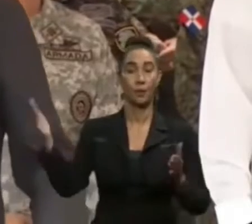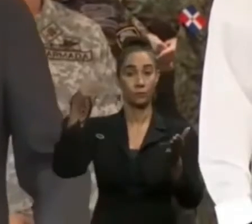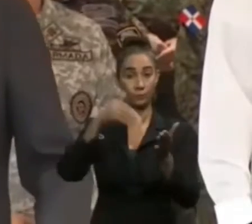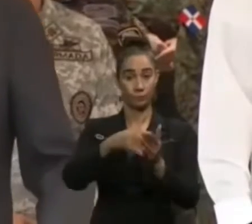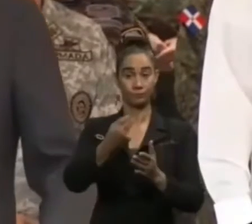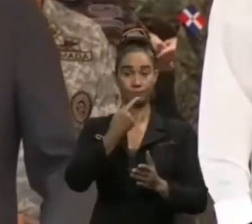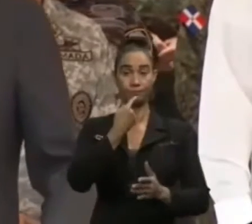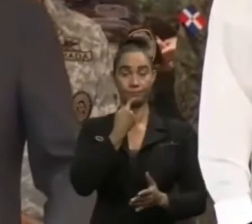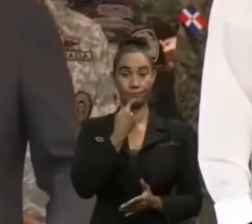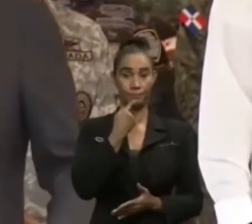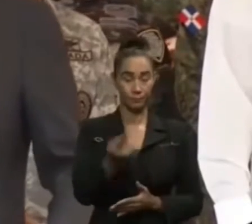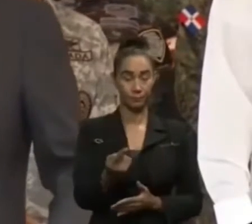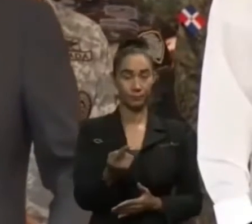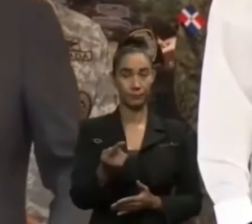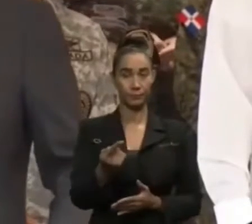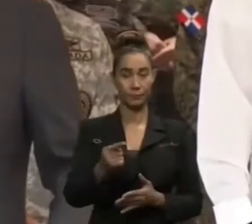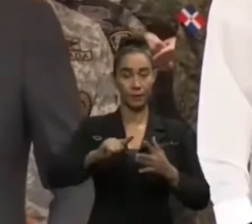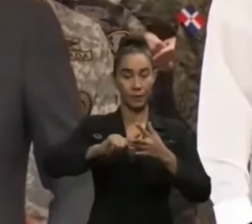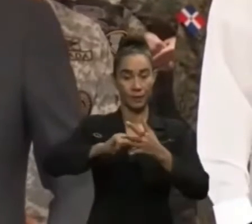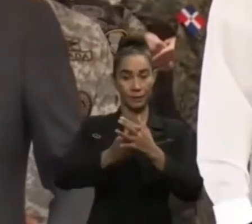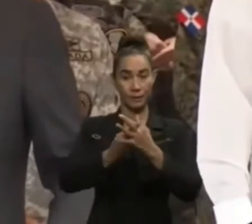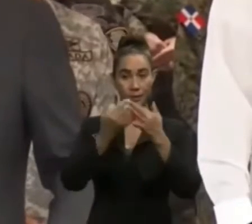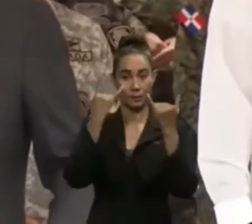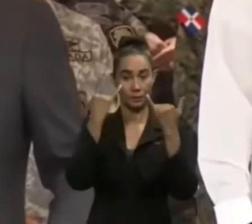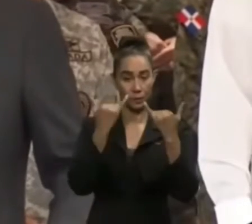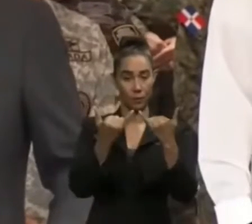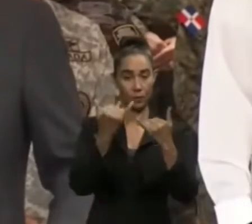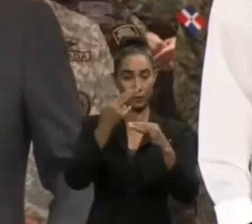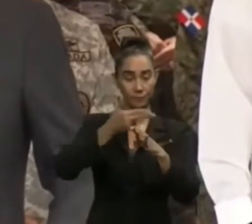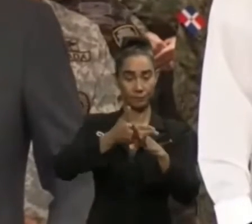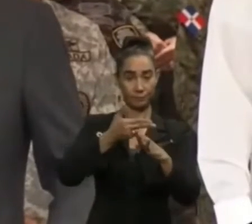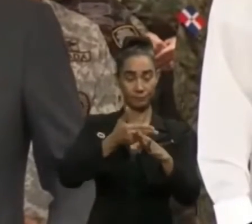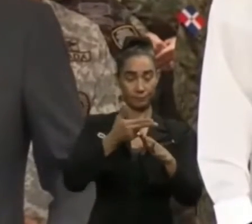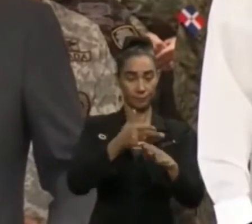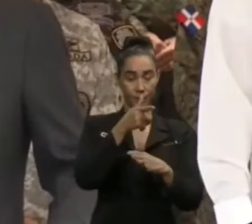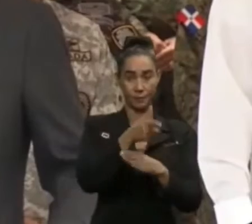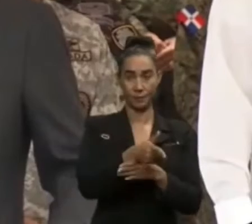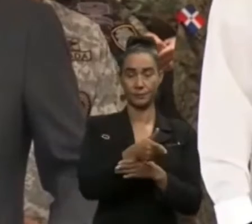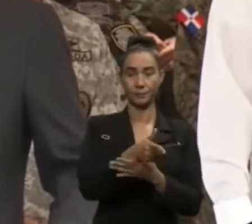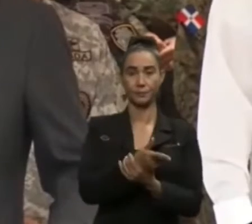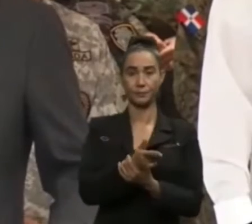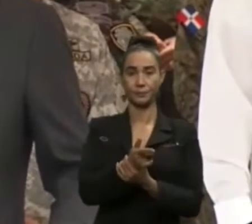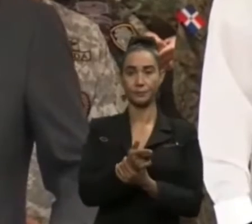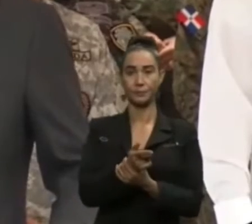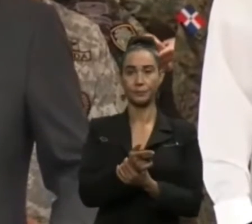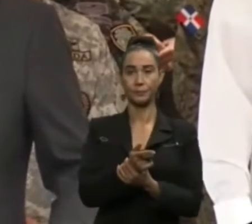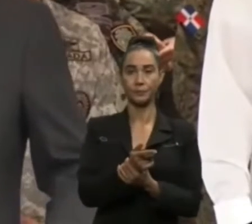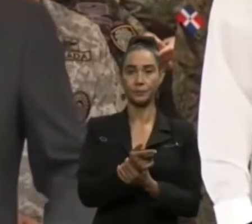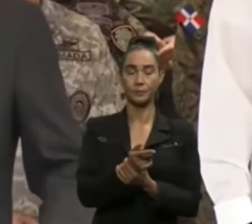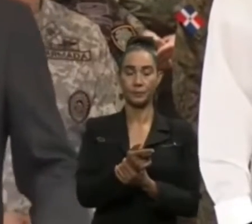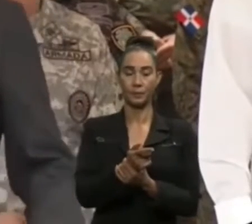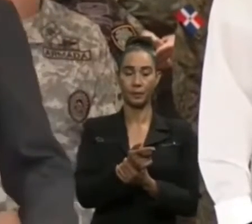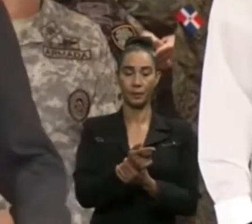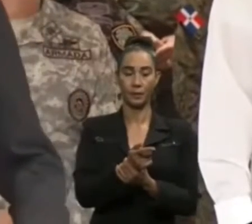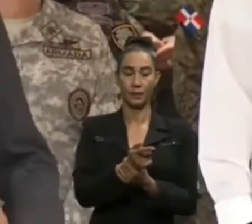repito, a partir de esta operación en la tarde de hoy, que se llevará